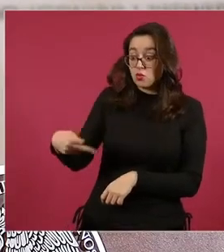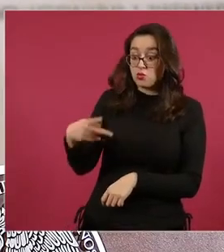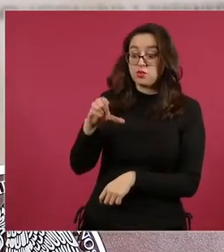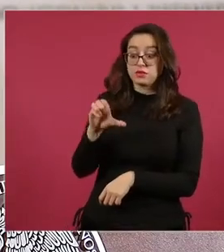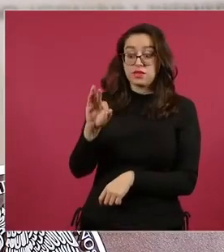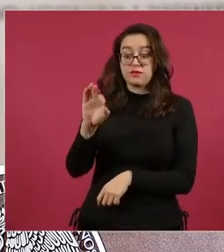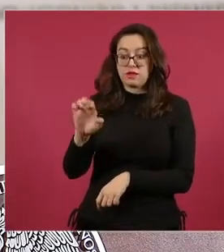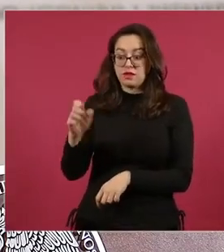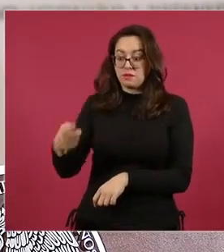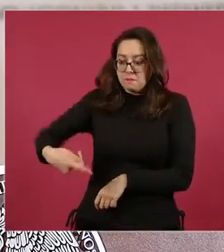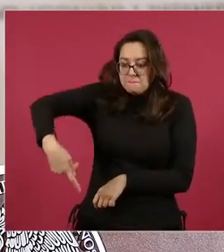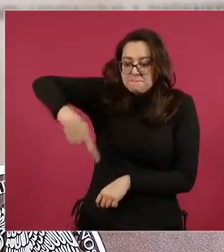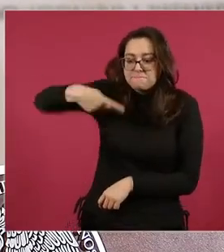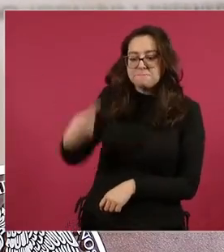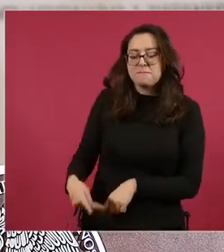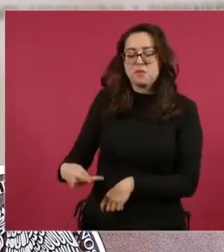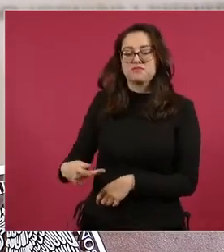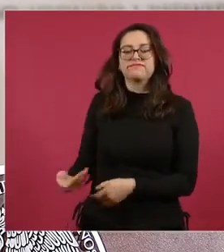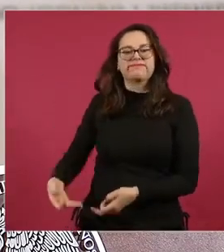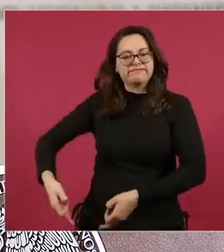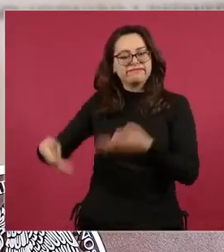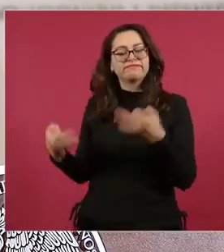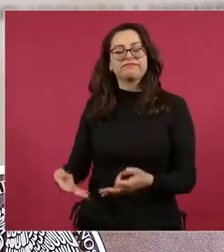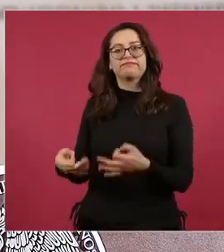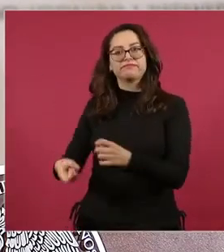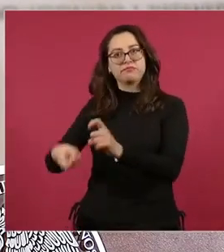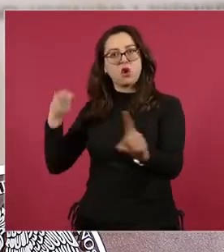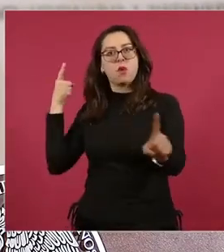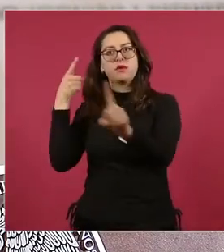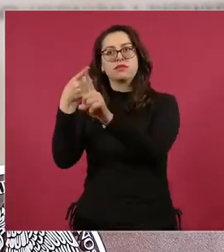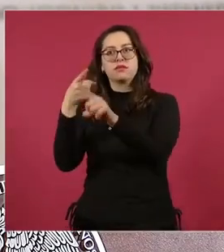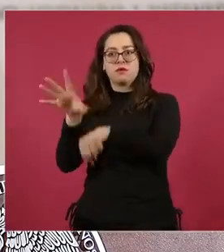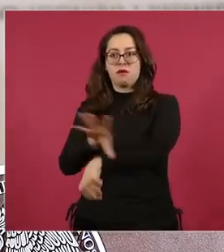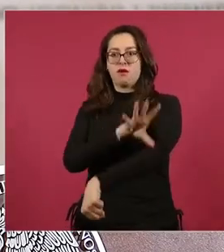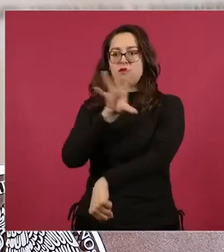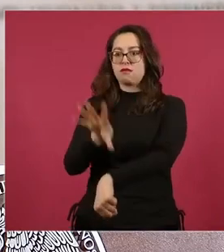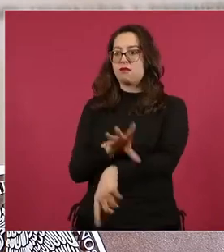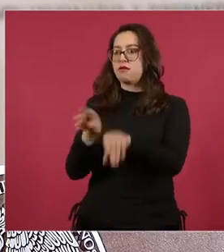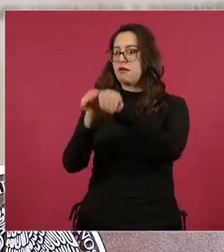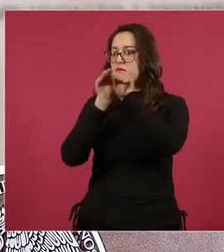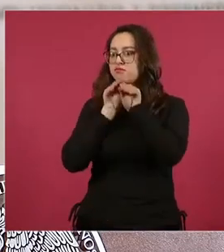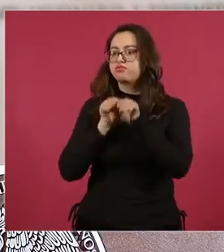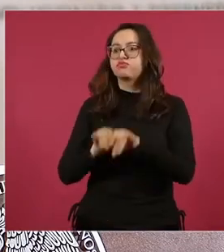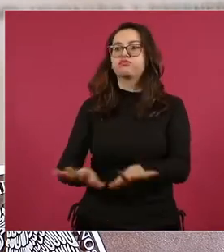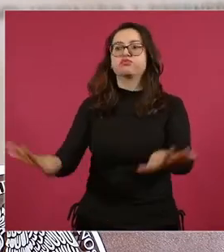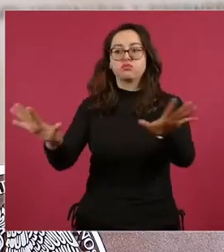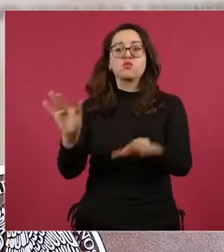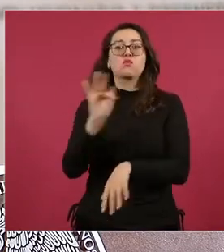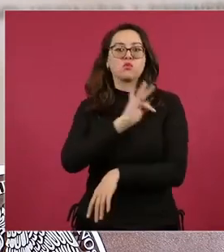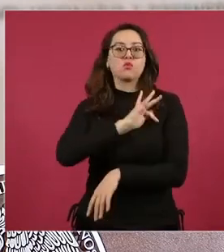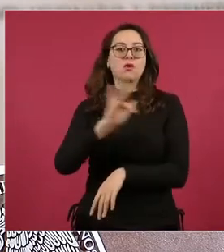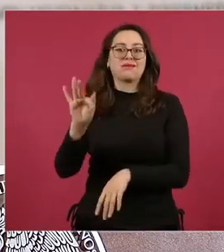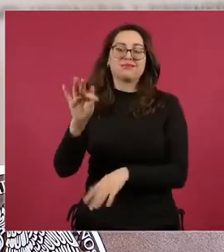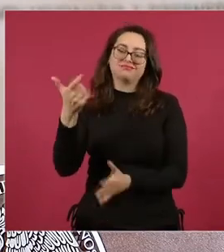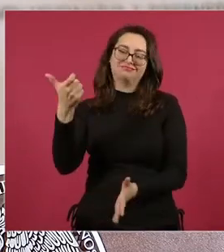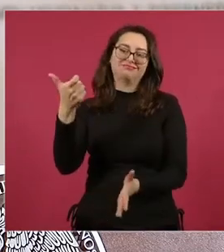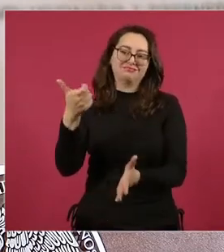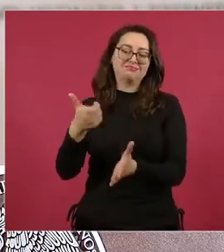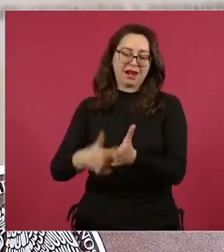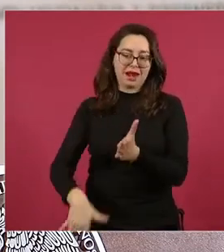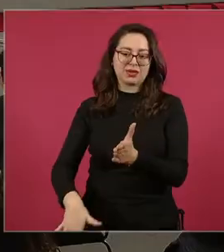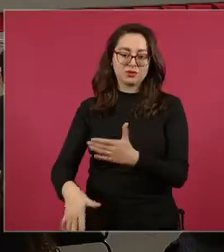de cumplir su misión histórica de llevar la energía a todo el país al menor costo